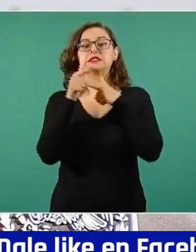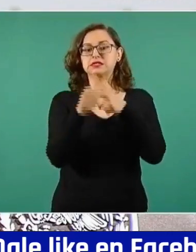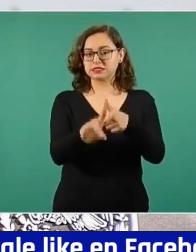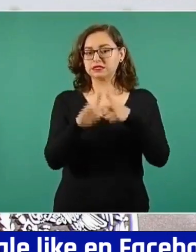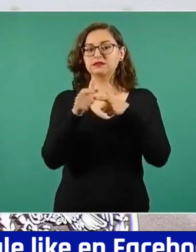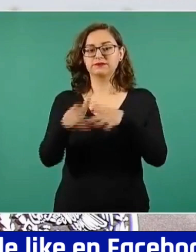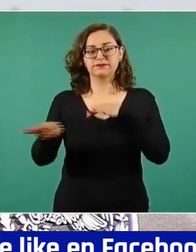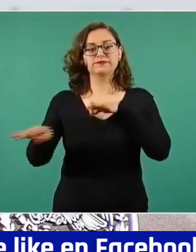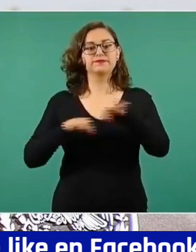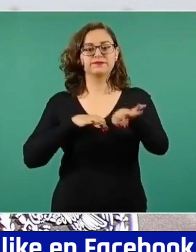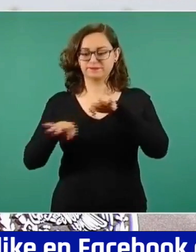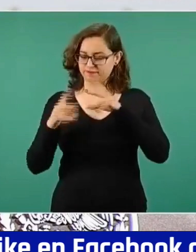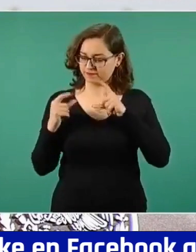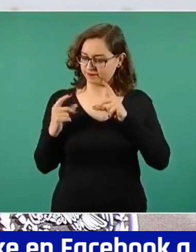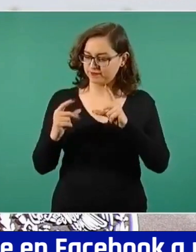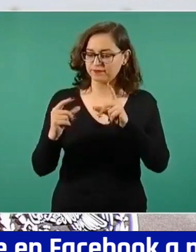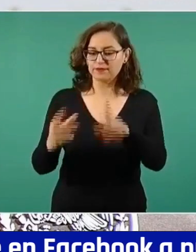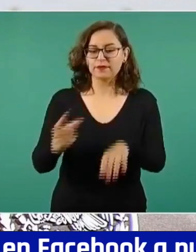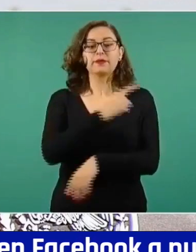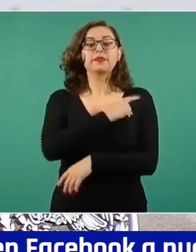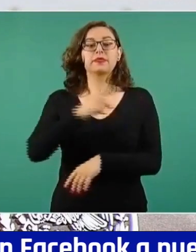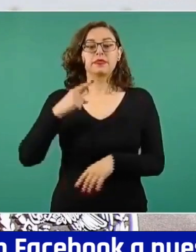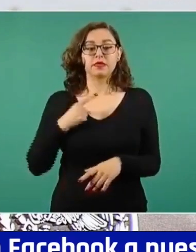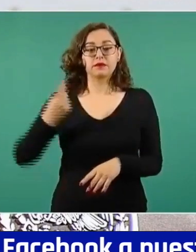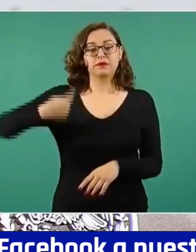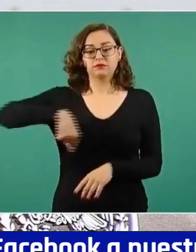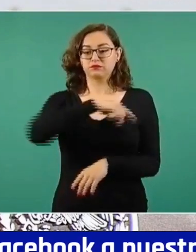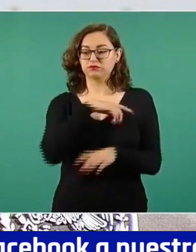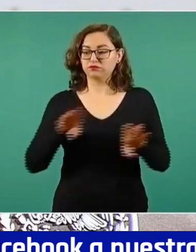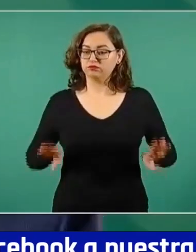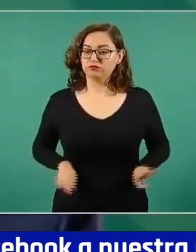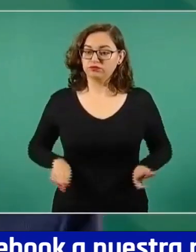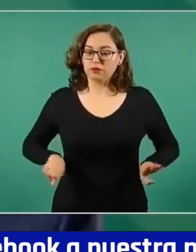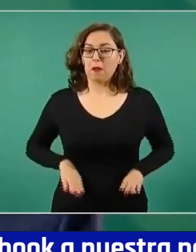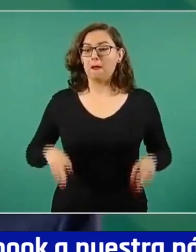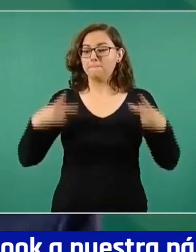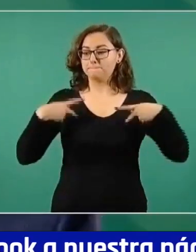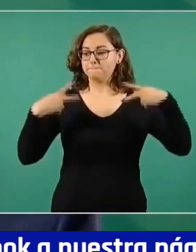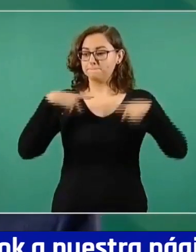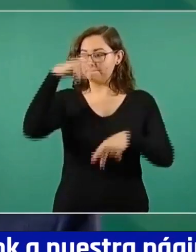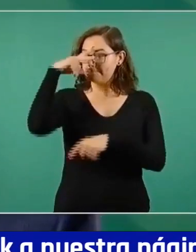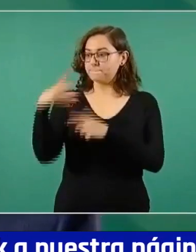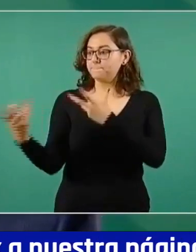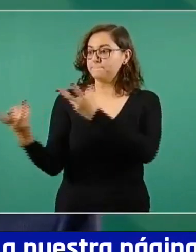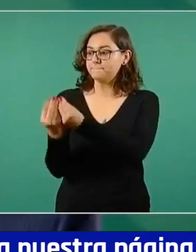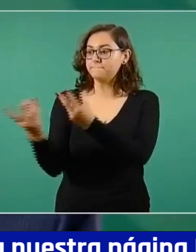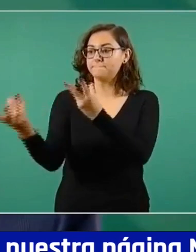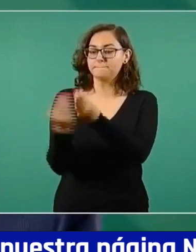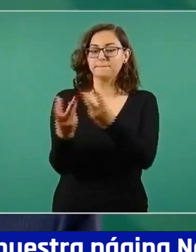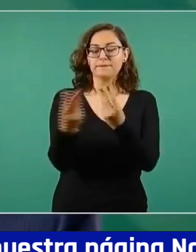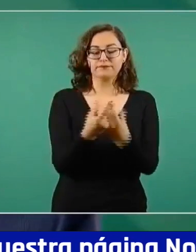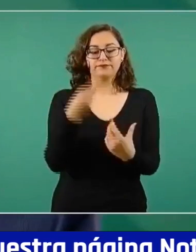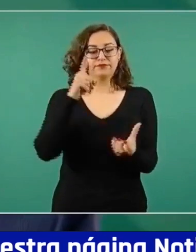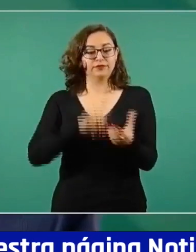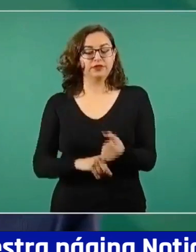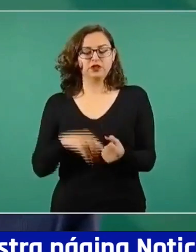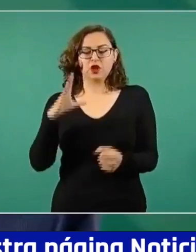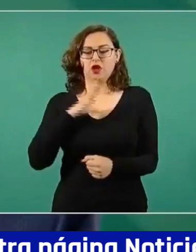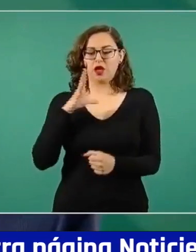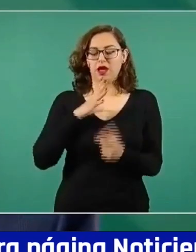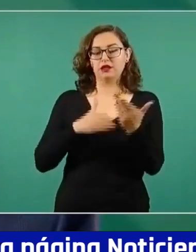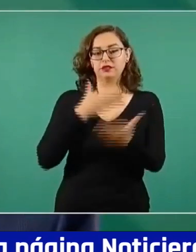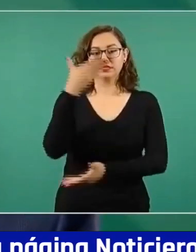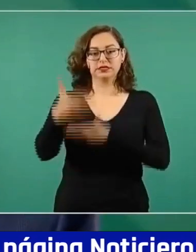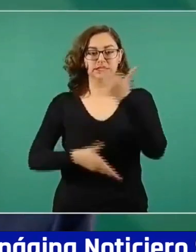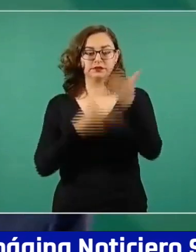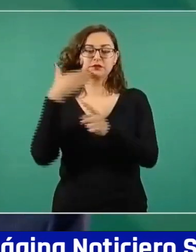labor es estar cerca del pueblo de México. Cruz Roja Mexicana trabaja varios servicios humanitarios como son servicios de